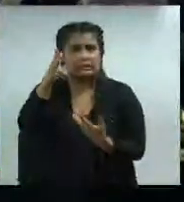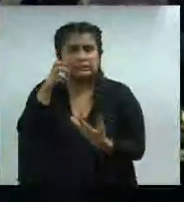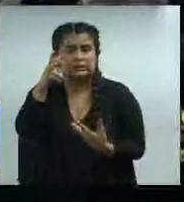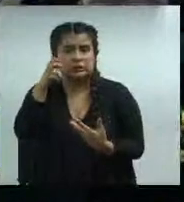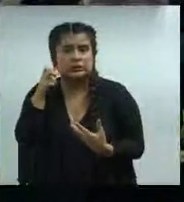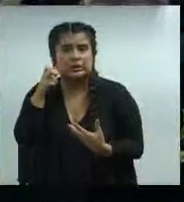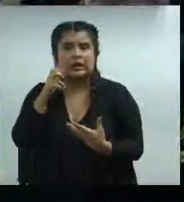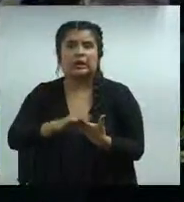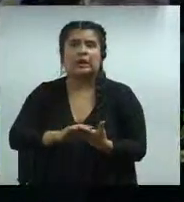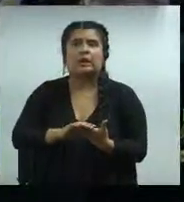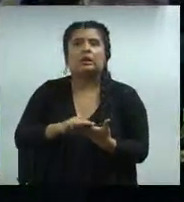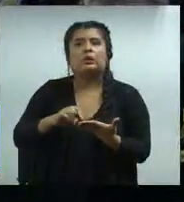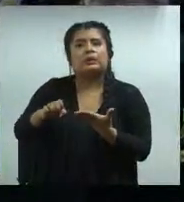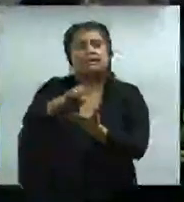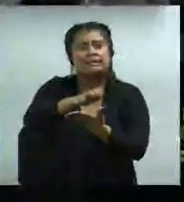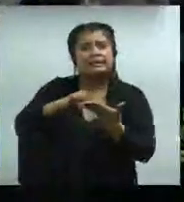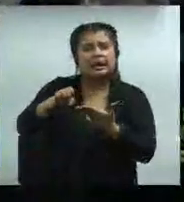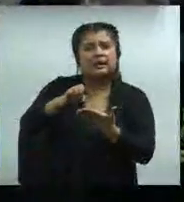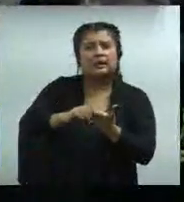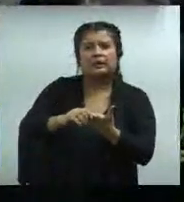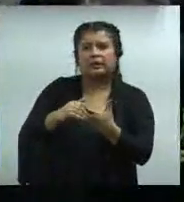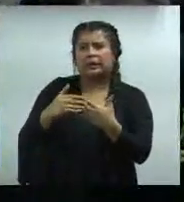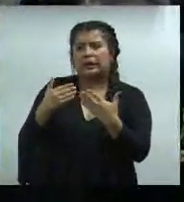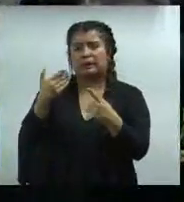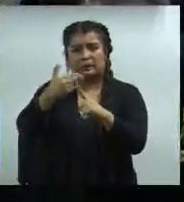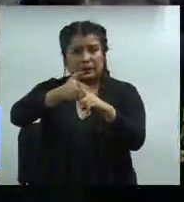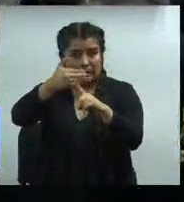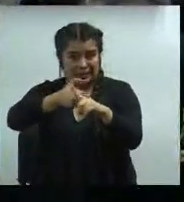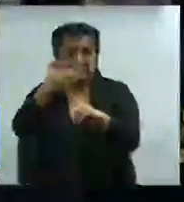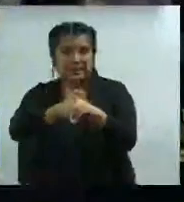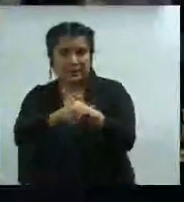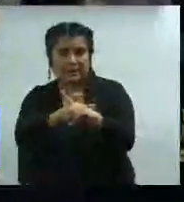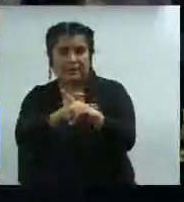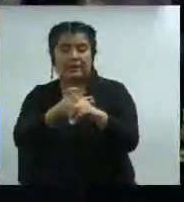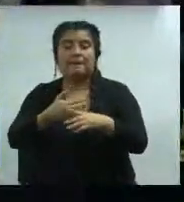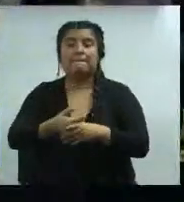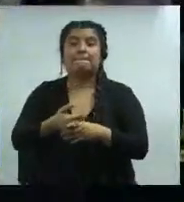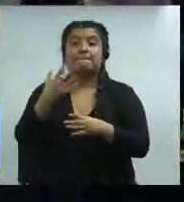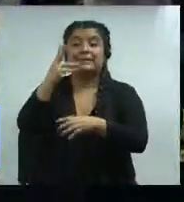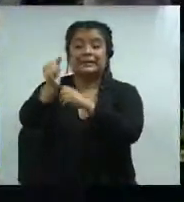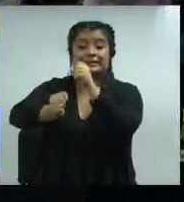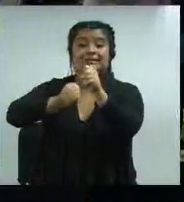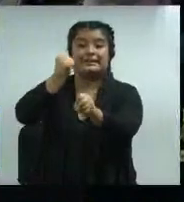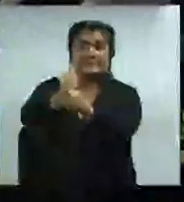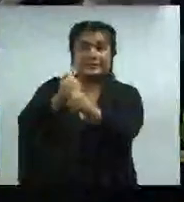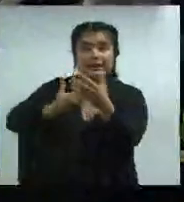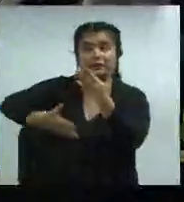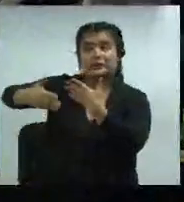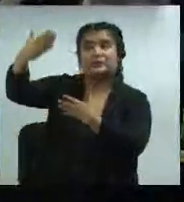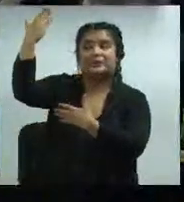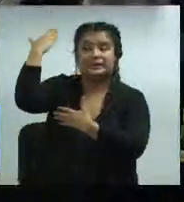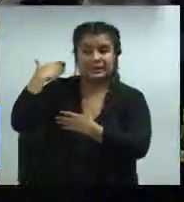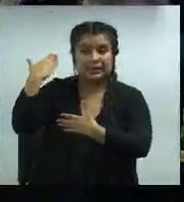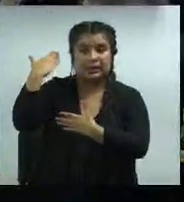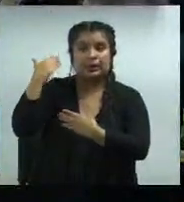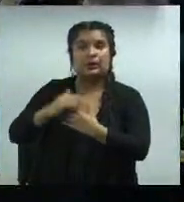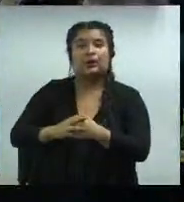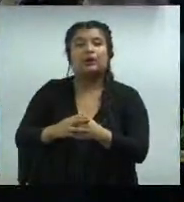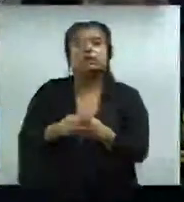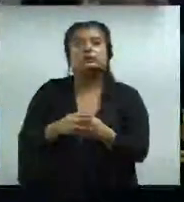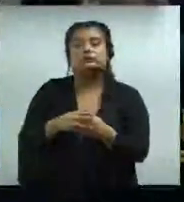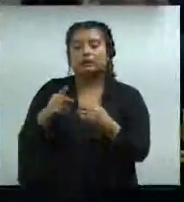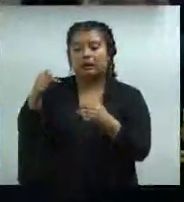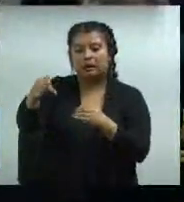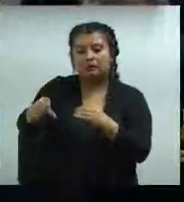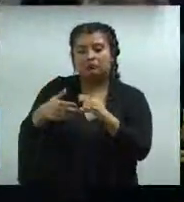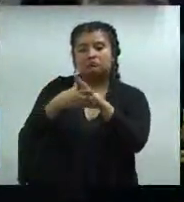un estado de excepción o un estado de calamidad. Desde el año pasado se estuvo mencionando que este